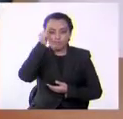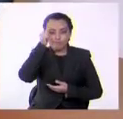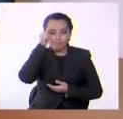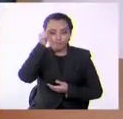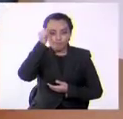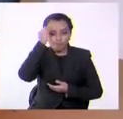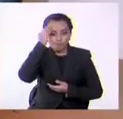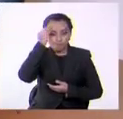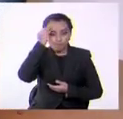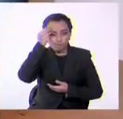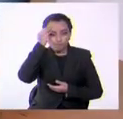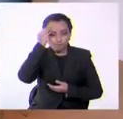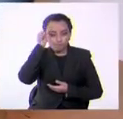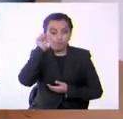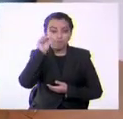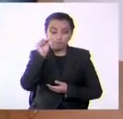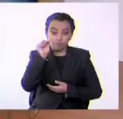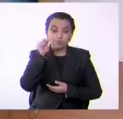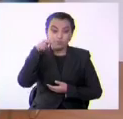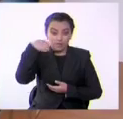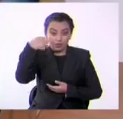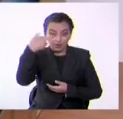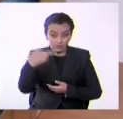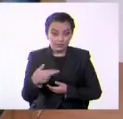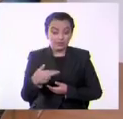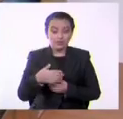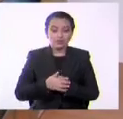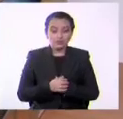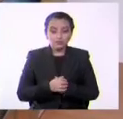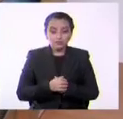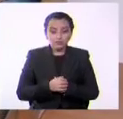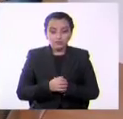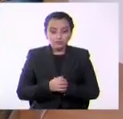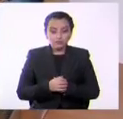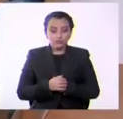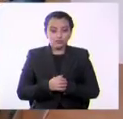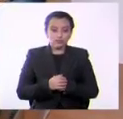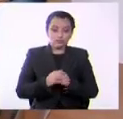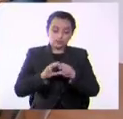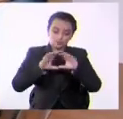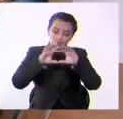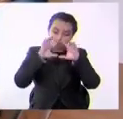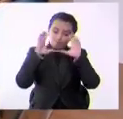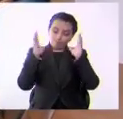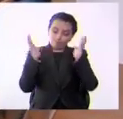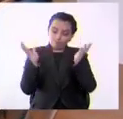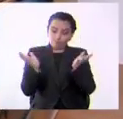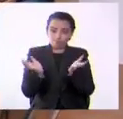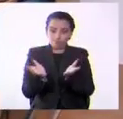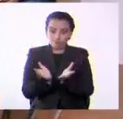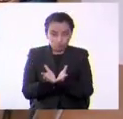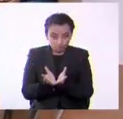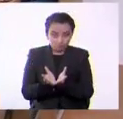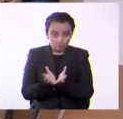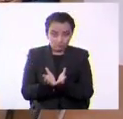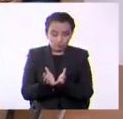lo que está sucediendo en nuestra realidad. La temática es globalización y medio ambiente,